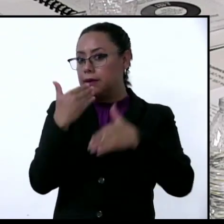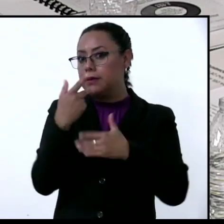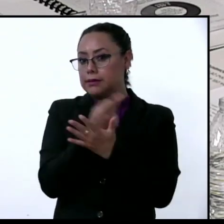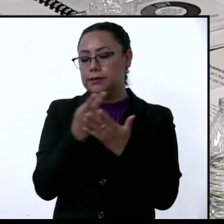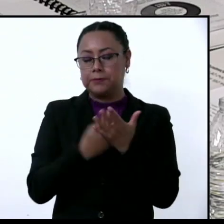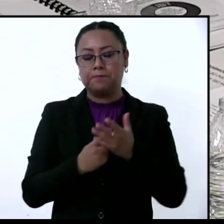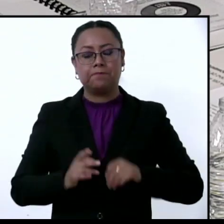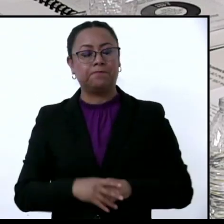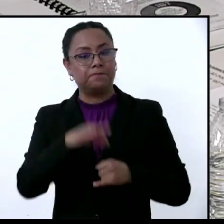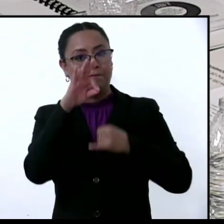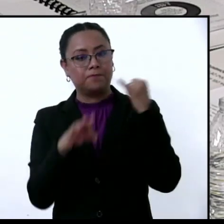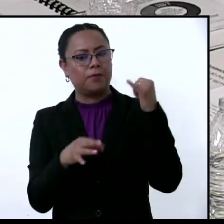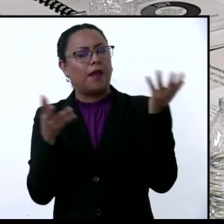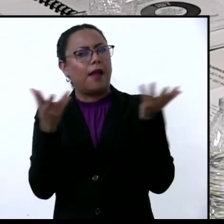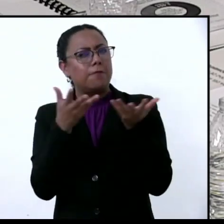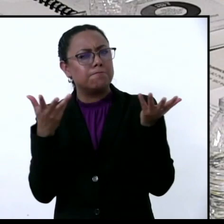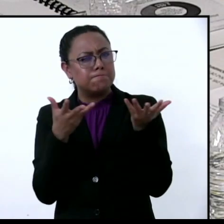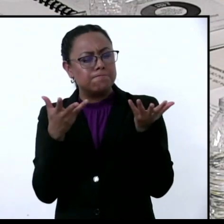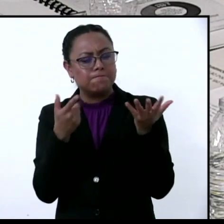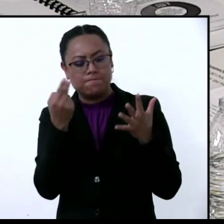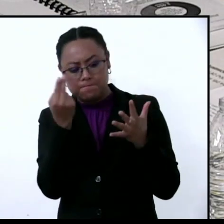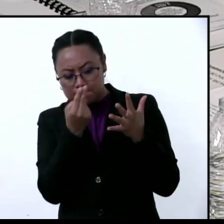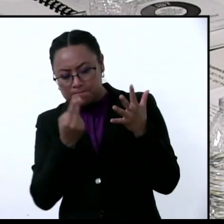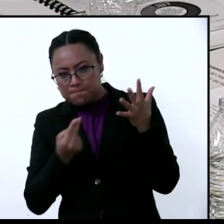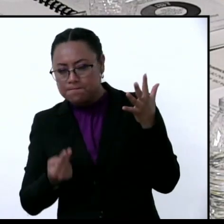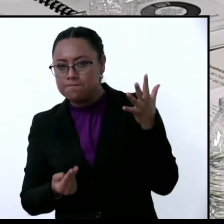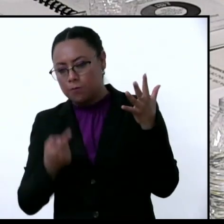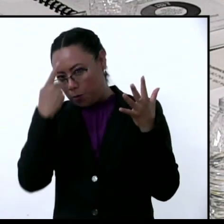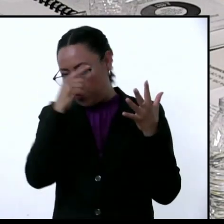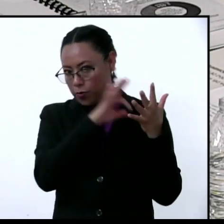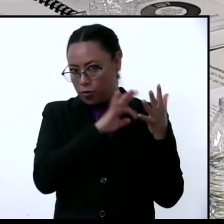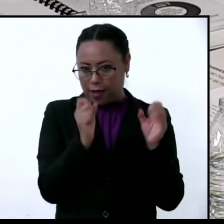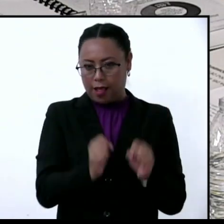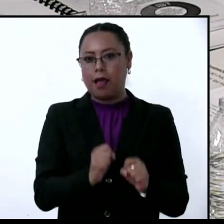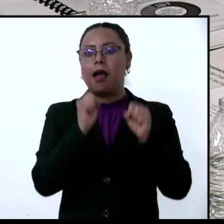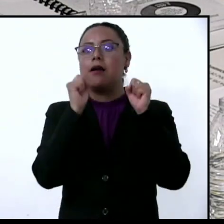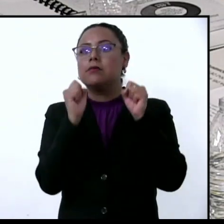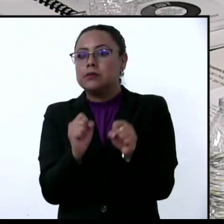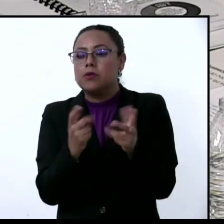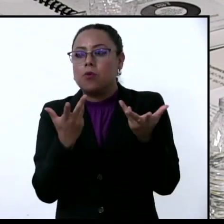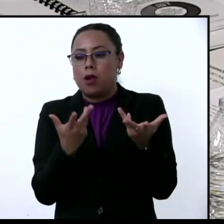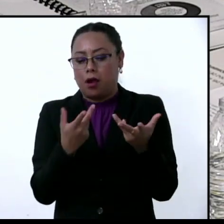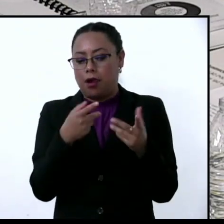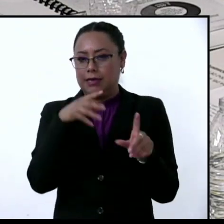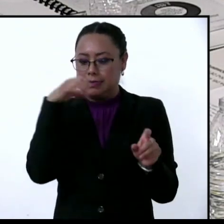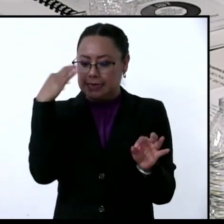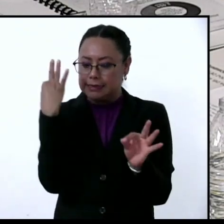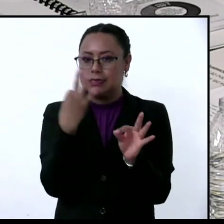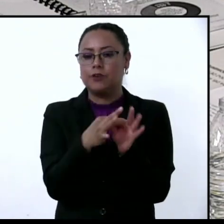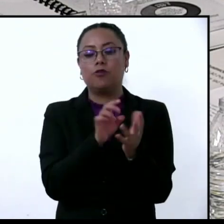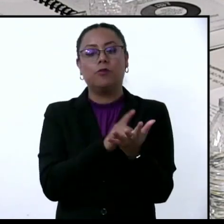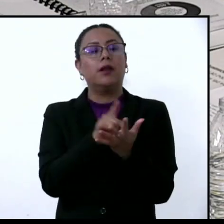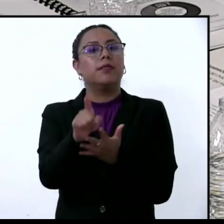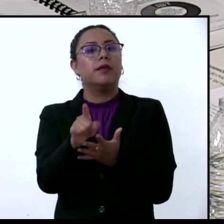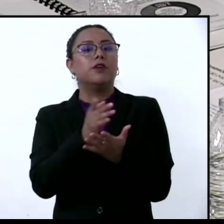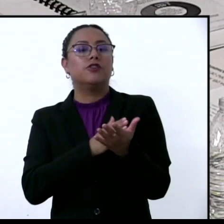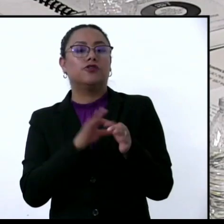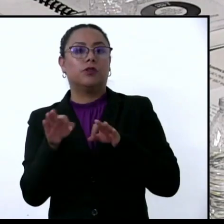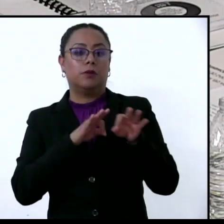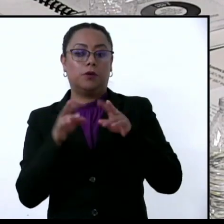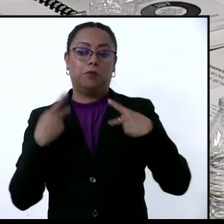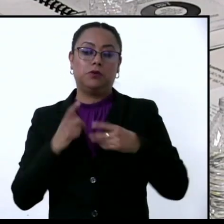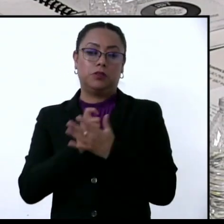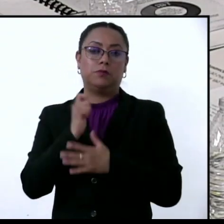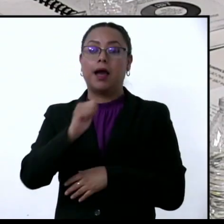por último, ¿qué acciones considera que son necesarias para garantizar el ejercicio del derecho al trabajo de las personas no